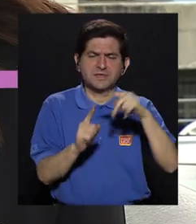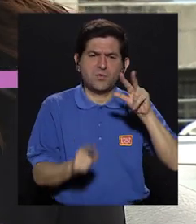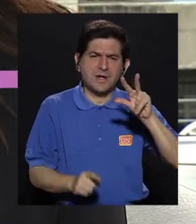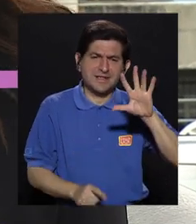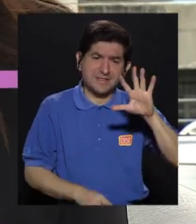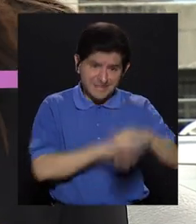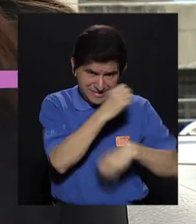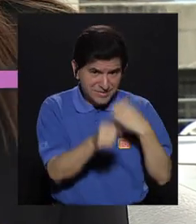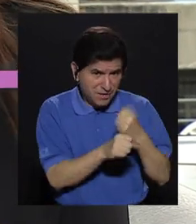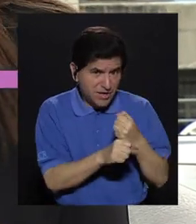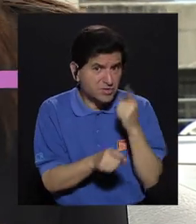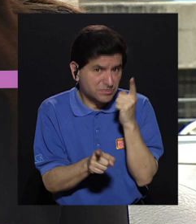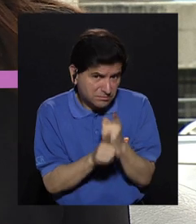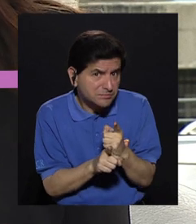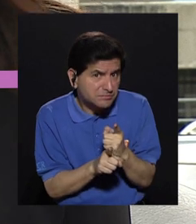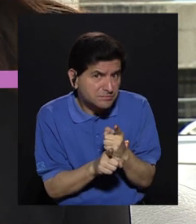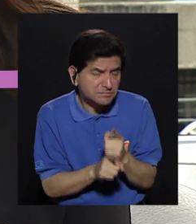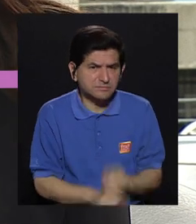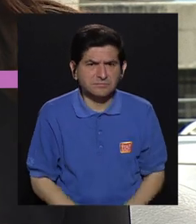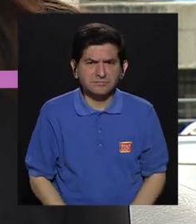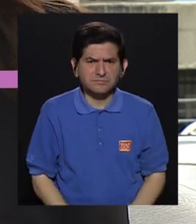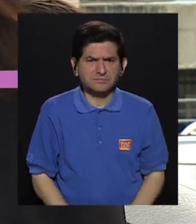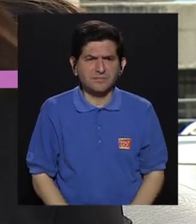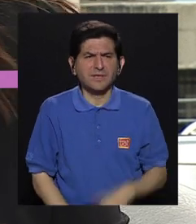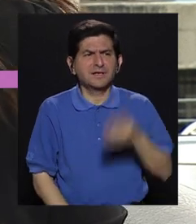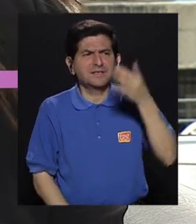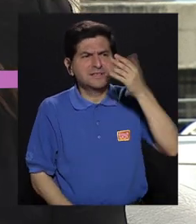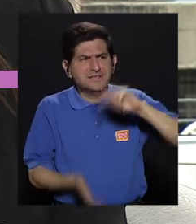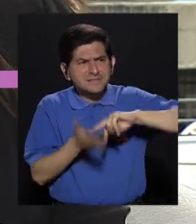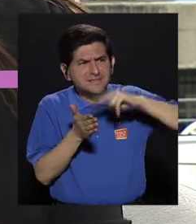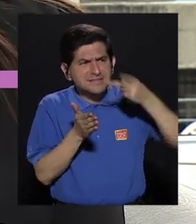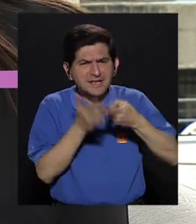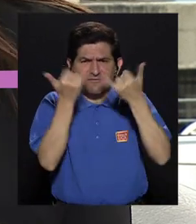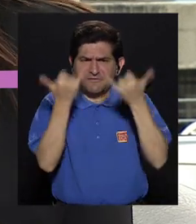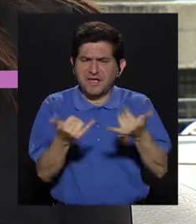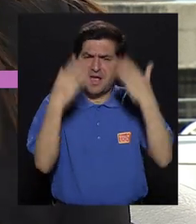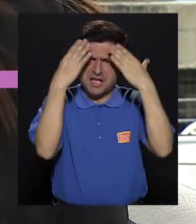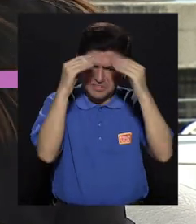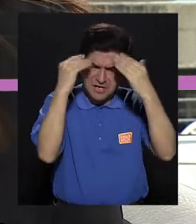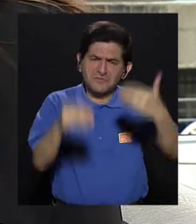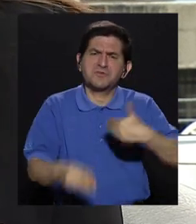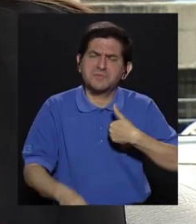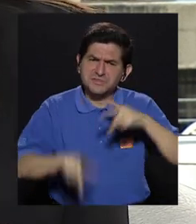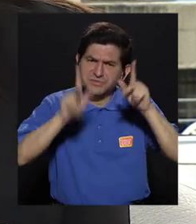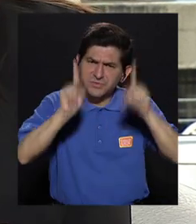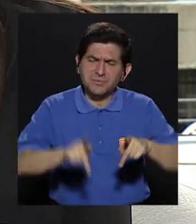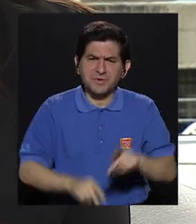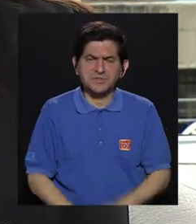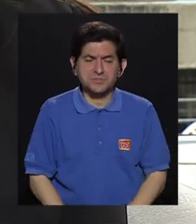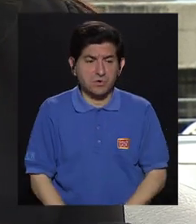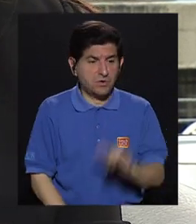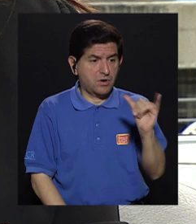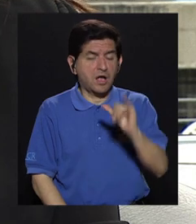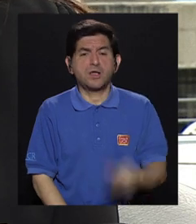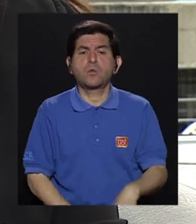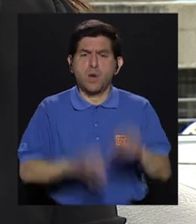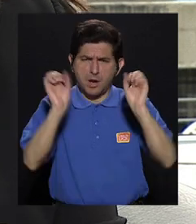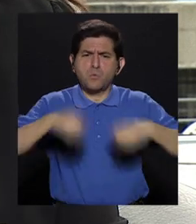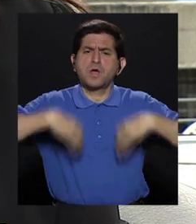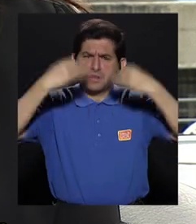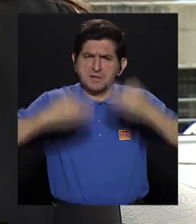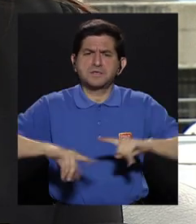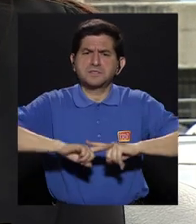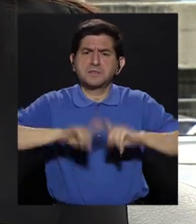25 a 35 años, tengo entendido. Y porque se supondría que ahí ya tienen mayor información, un mayor poder también